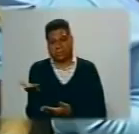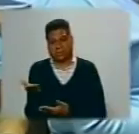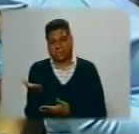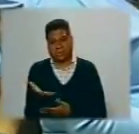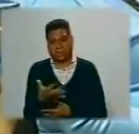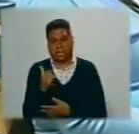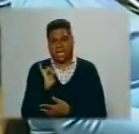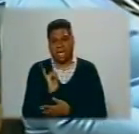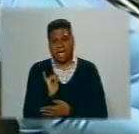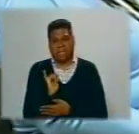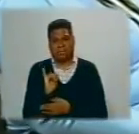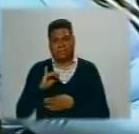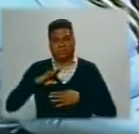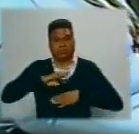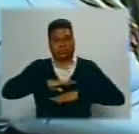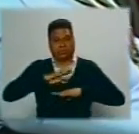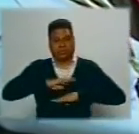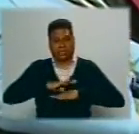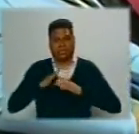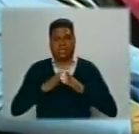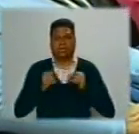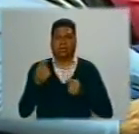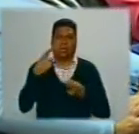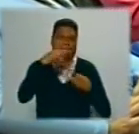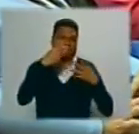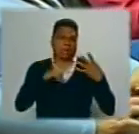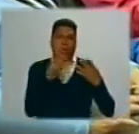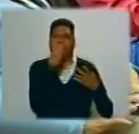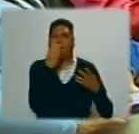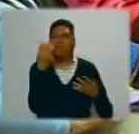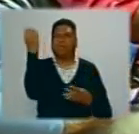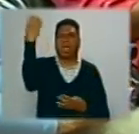existencia suficiente de bienes y servicios.